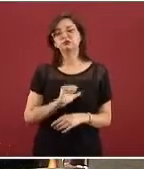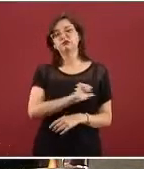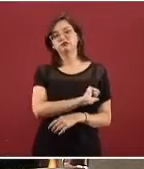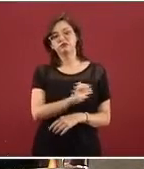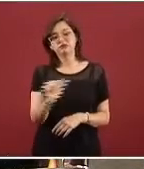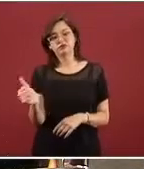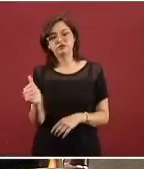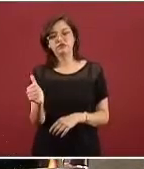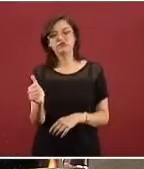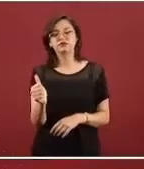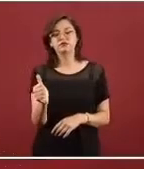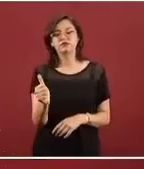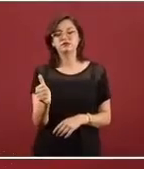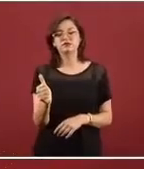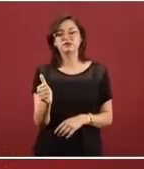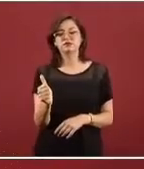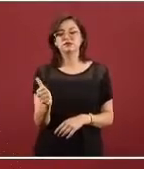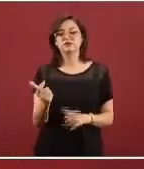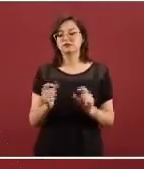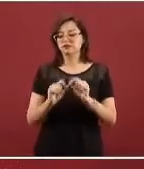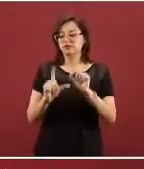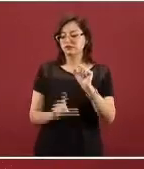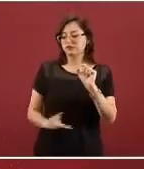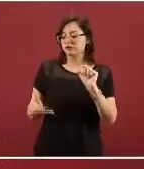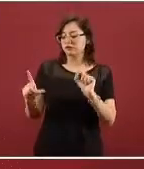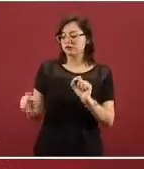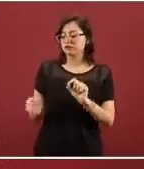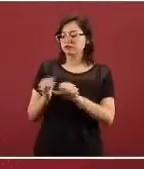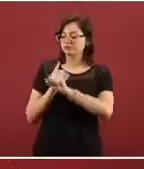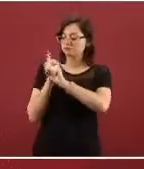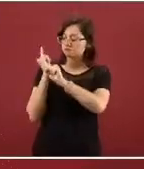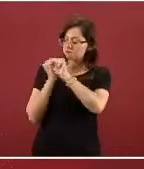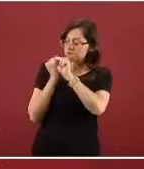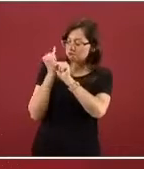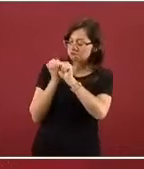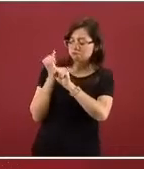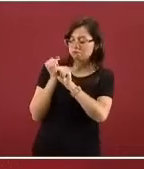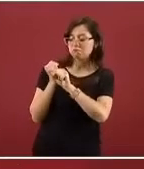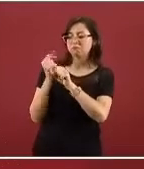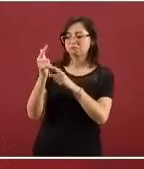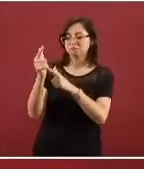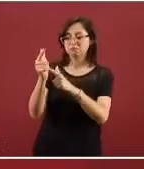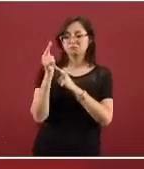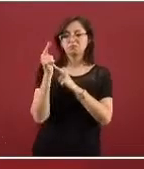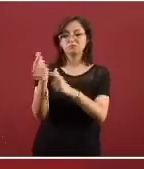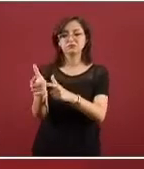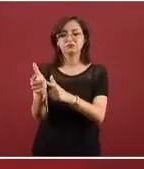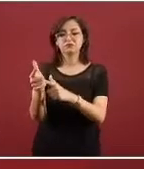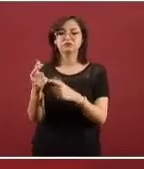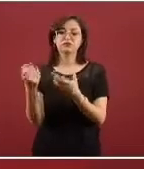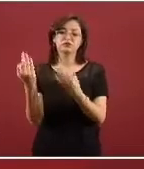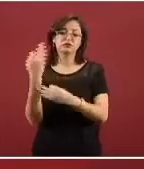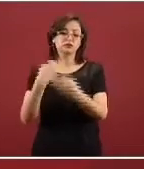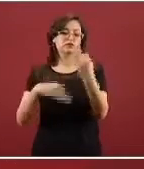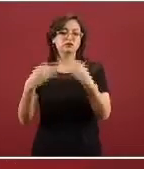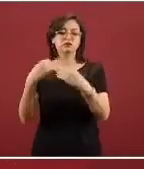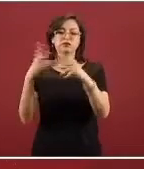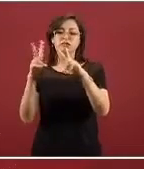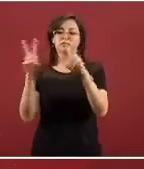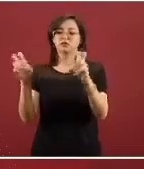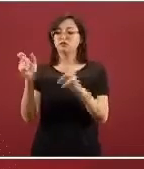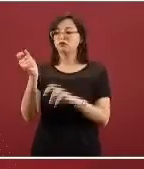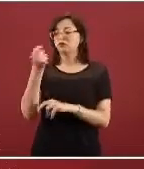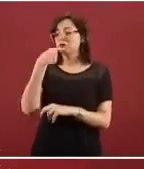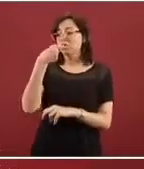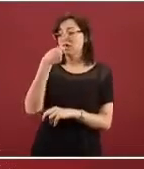otra es la participación de México en los protocolos de investigación de todos los medicamentos que se les ve